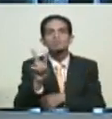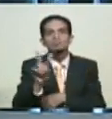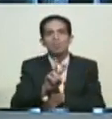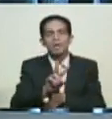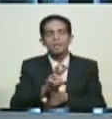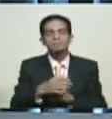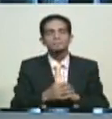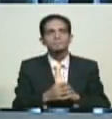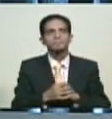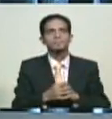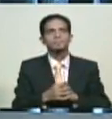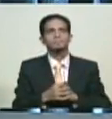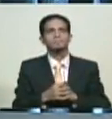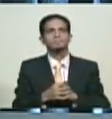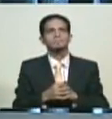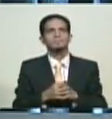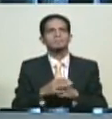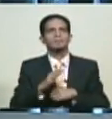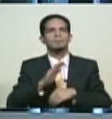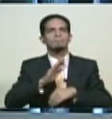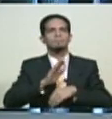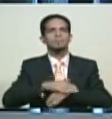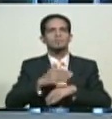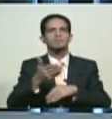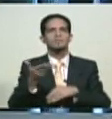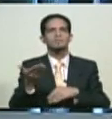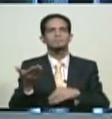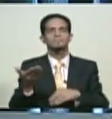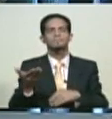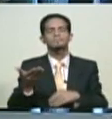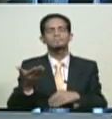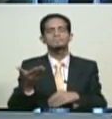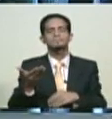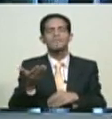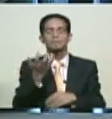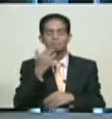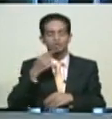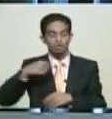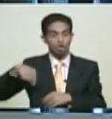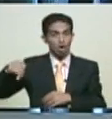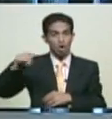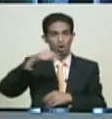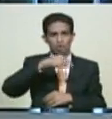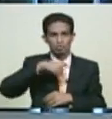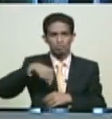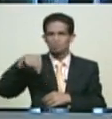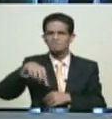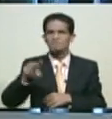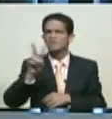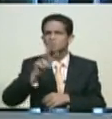porque nosotros no somos sino la confluencia